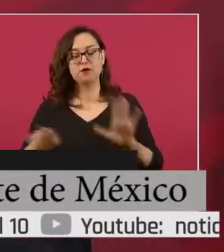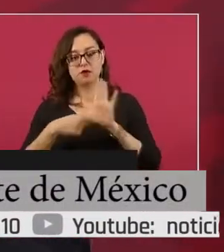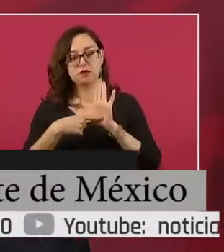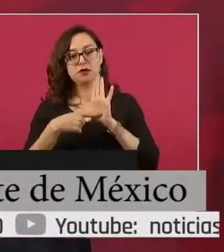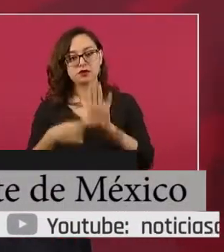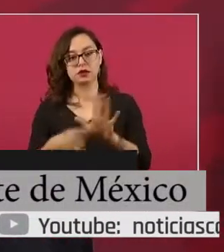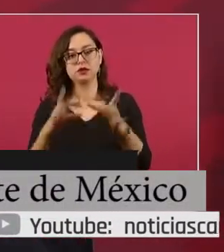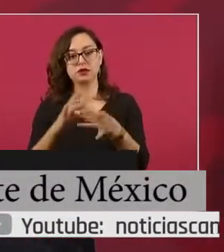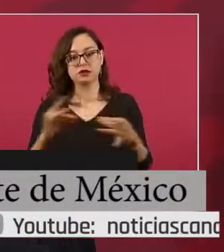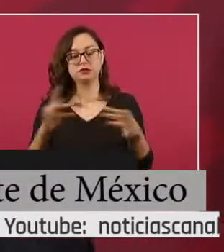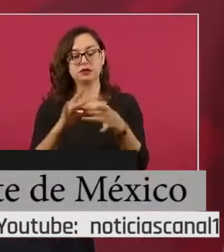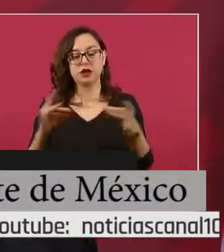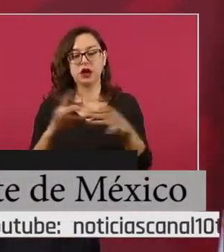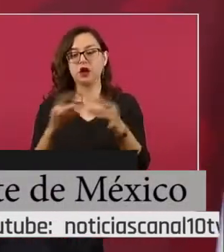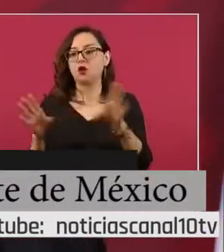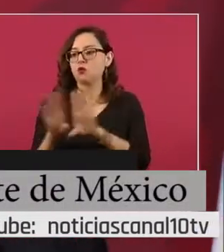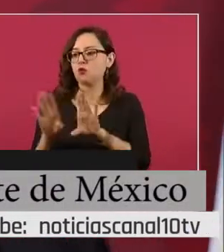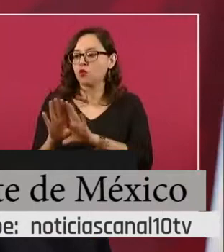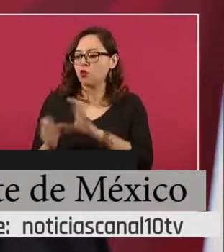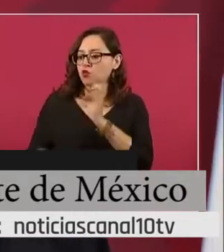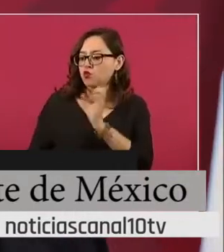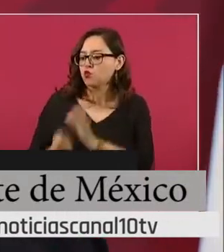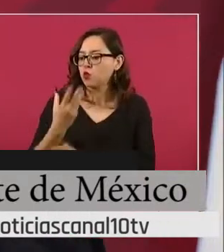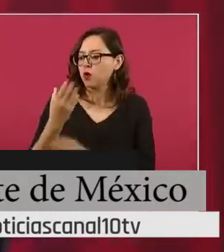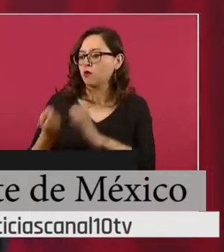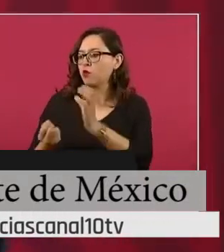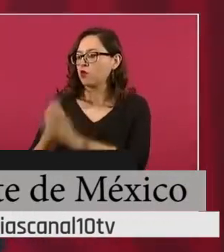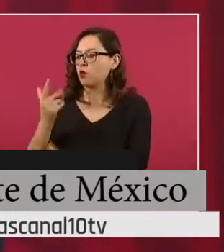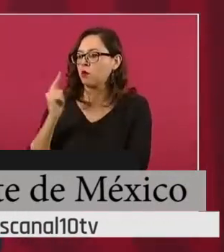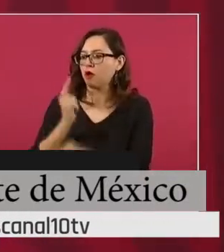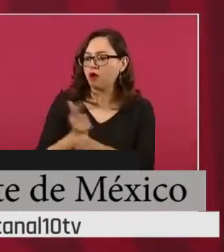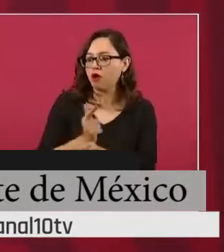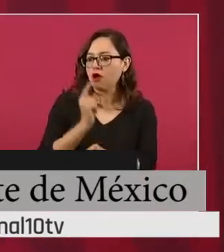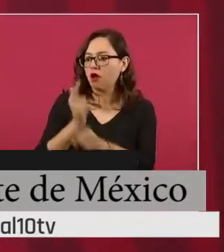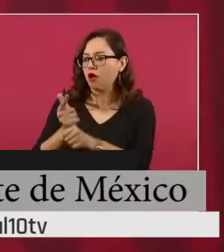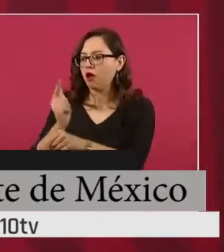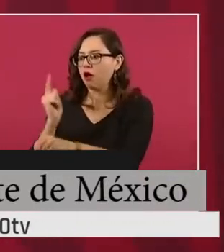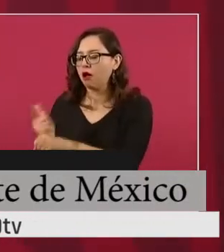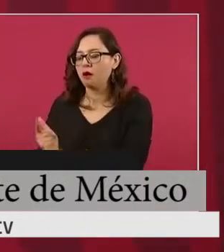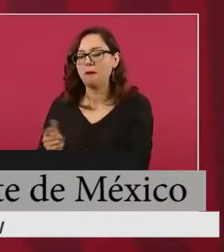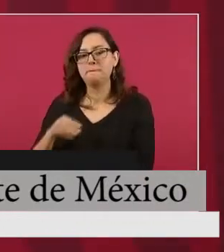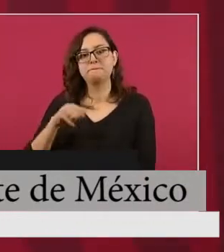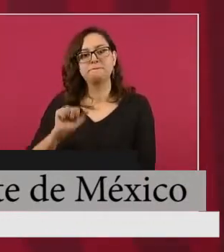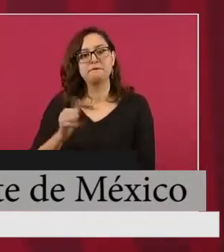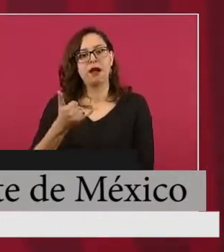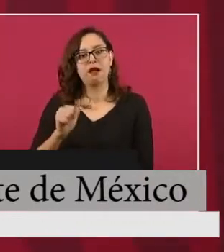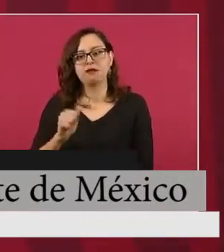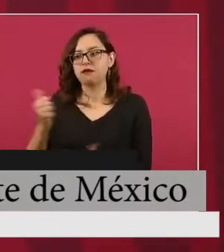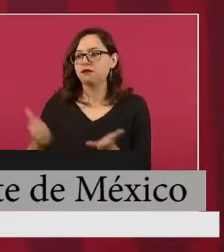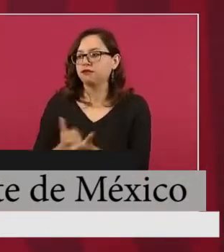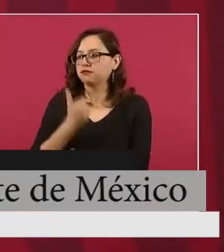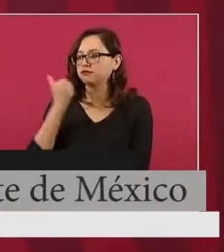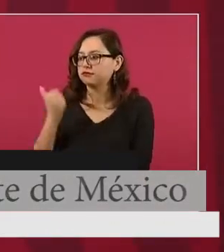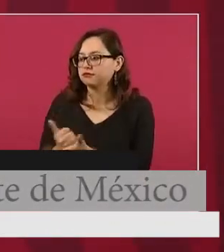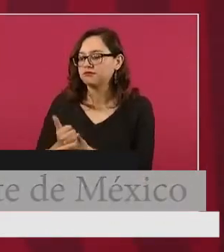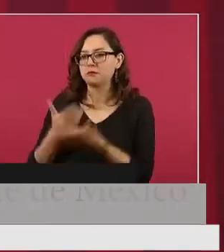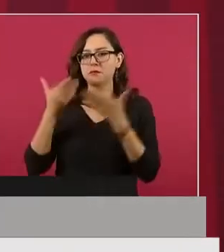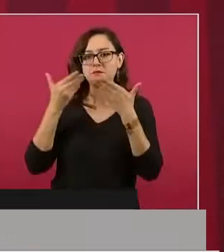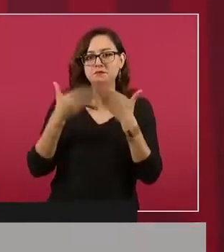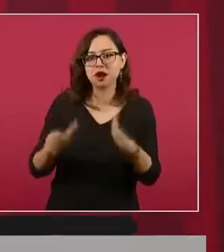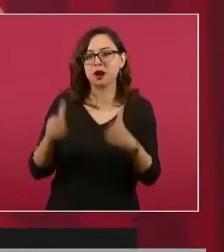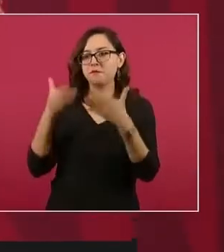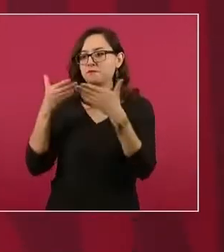nuevas ciudades mayas y las